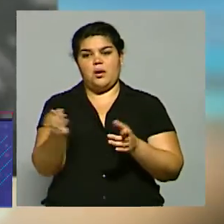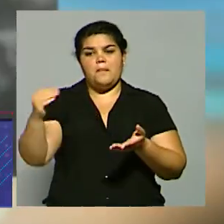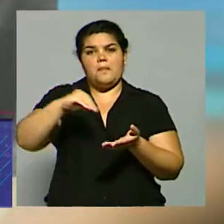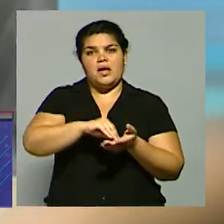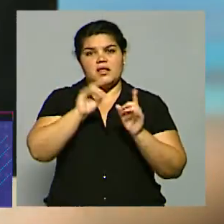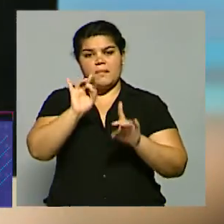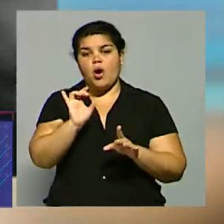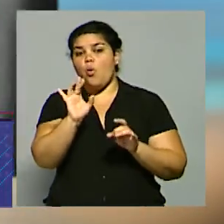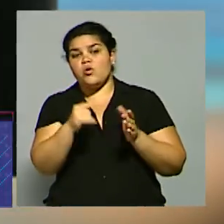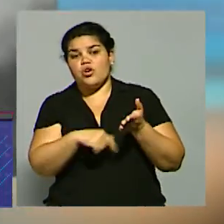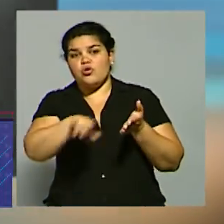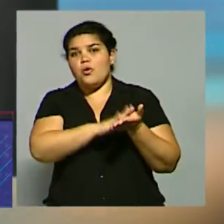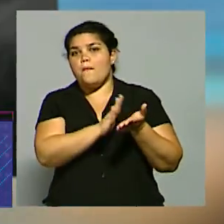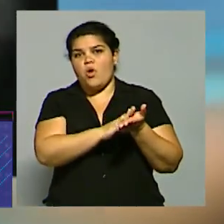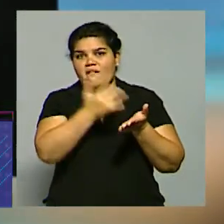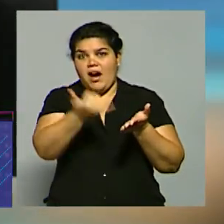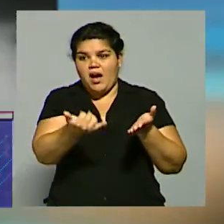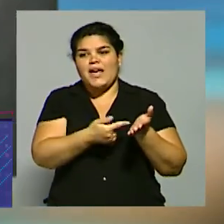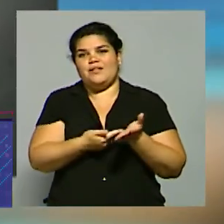podemos probar.